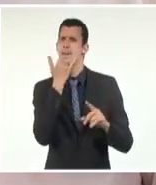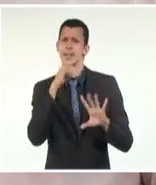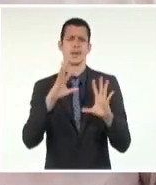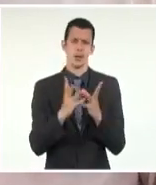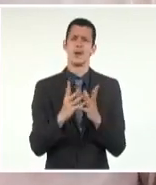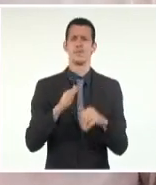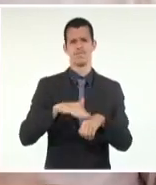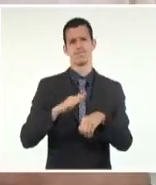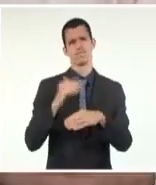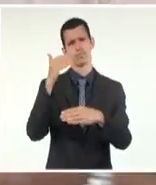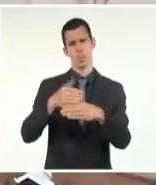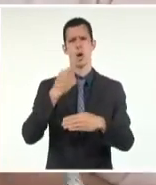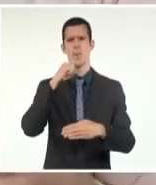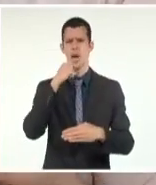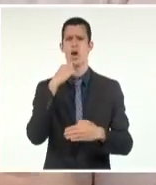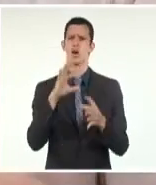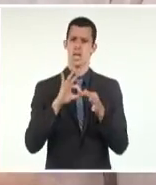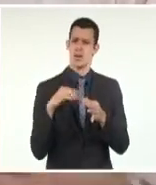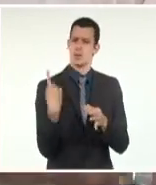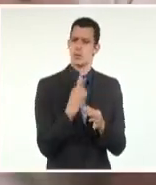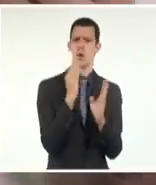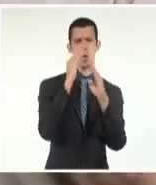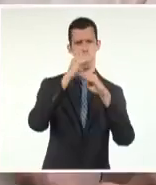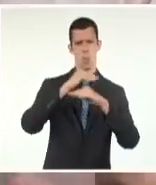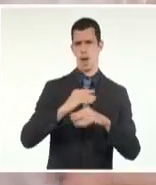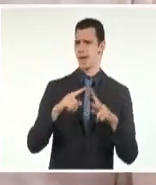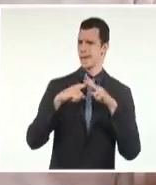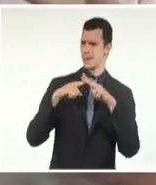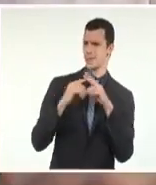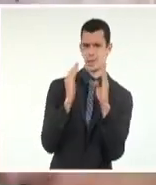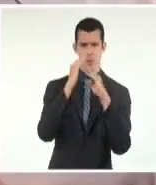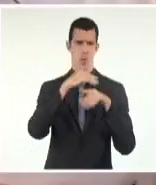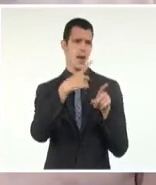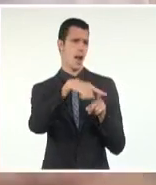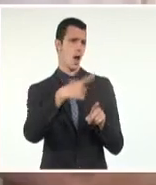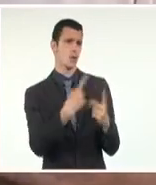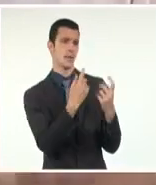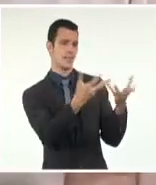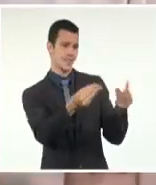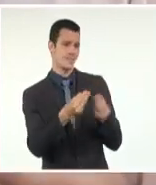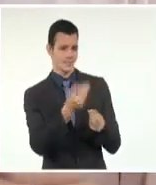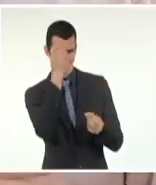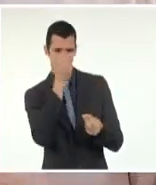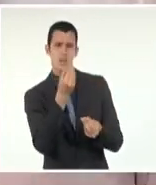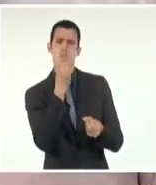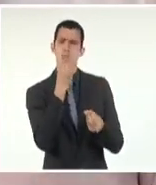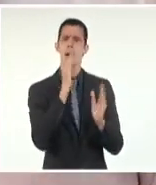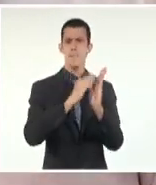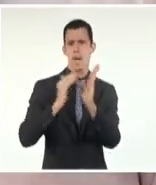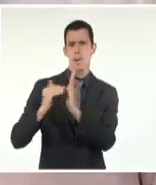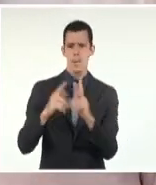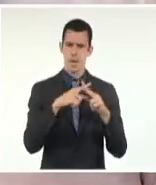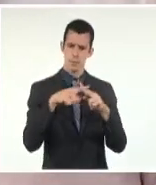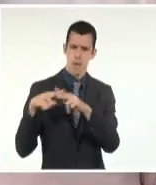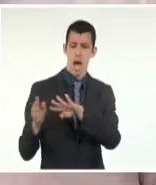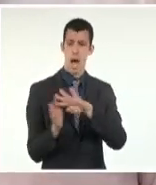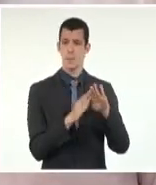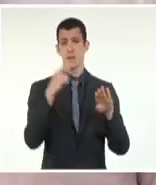a país que ha limitado la adquisición de los recursos y también los combustibles necesarios para la